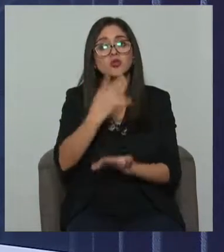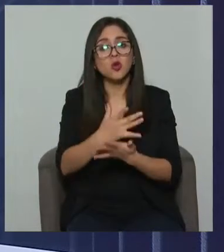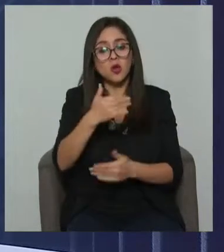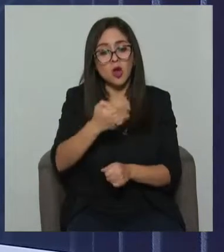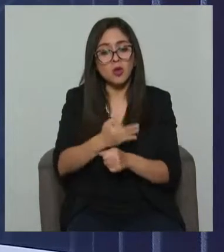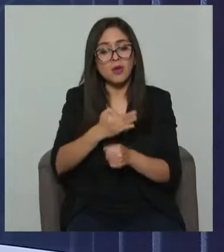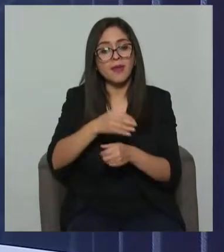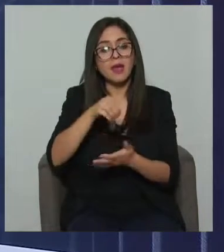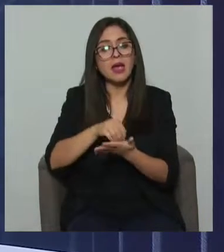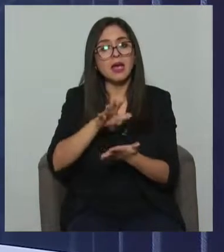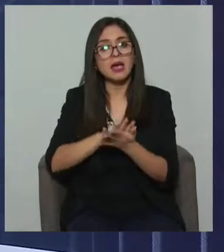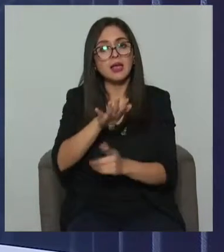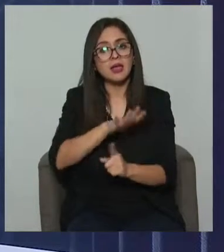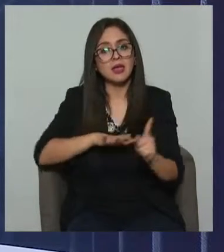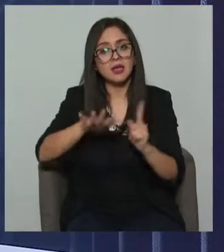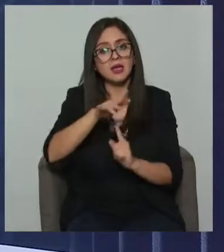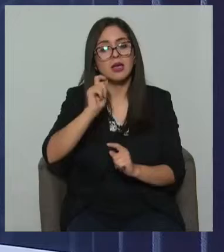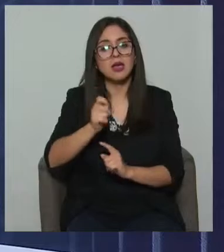ver, aquí.